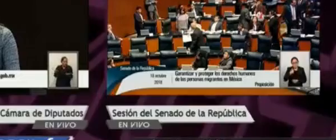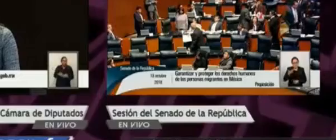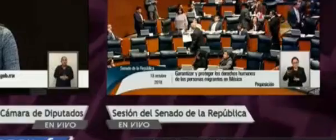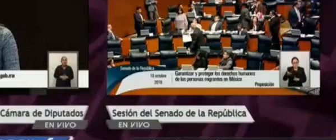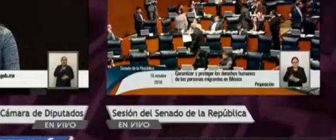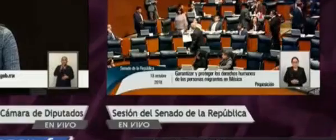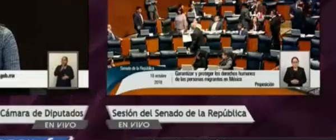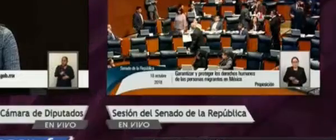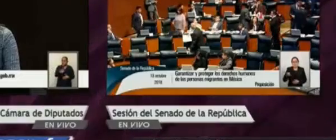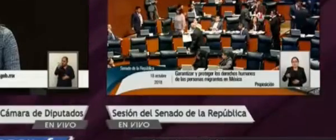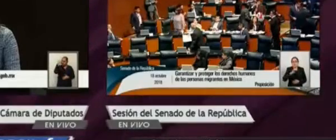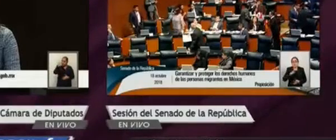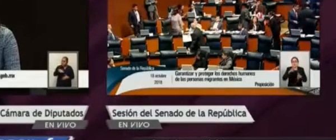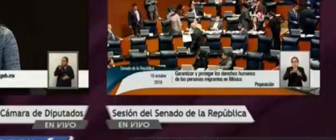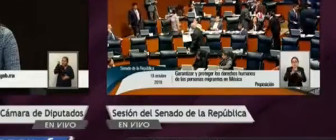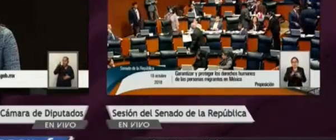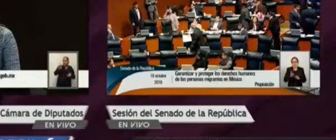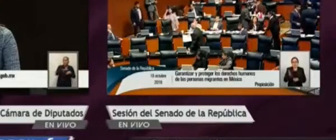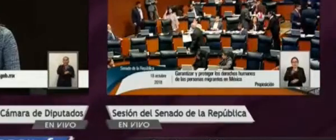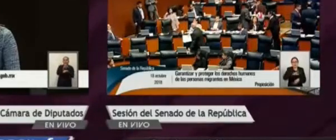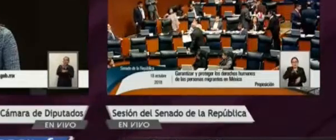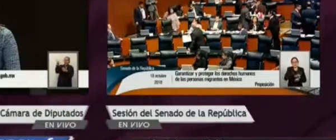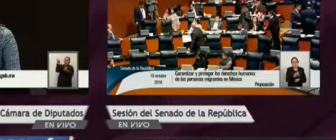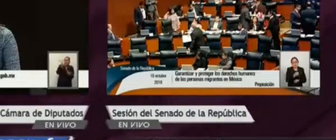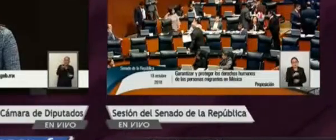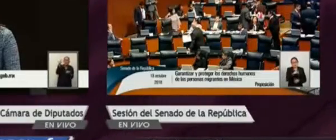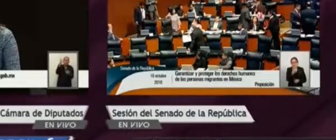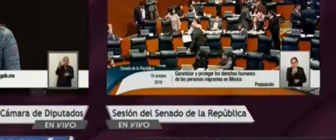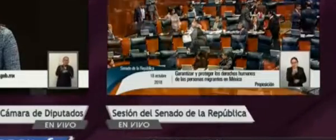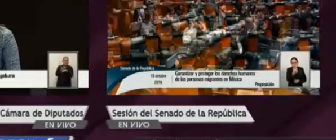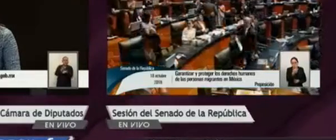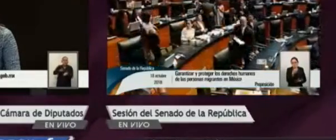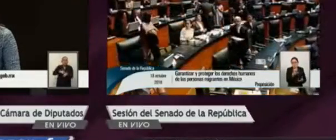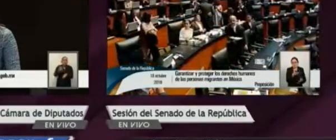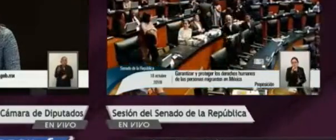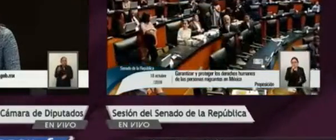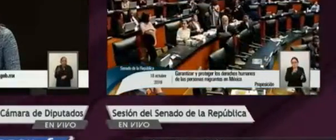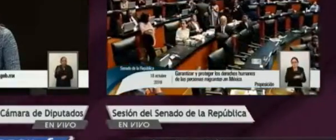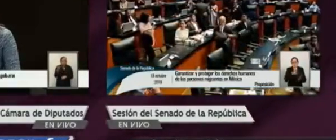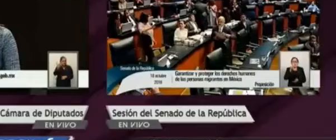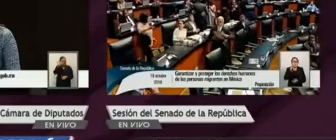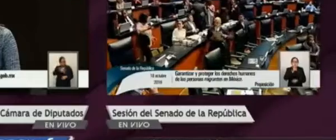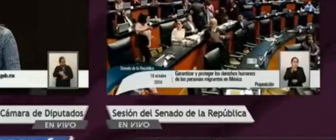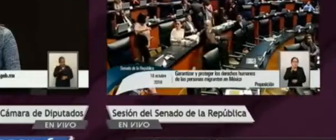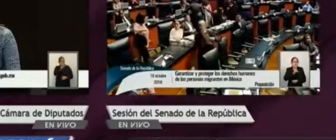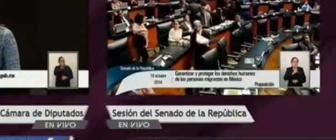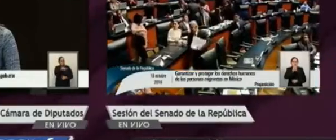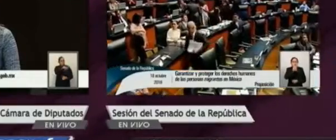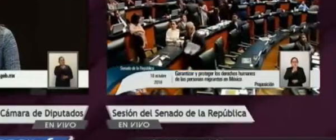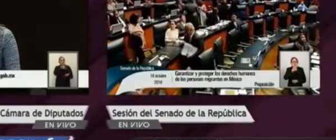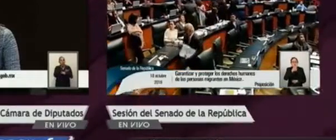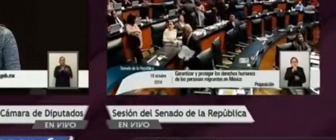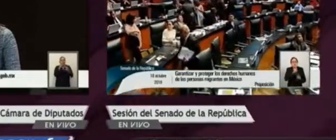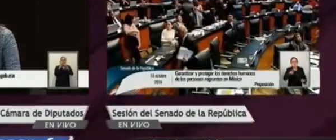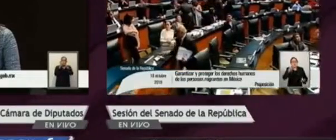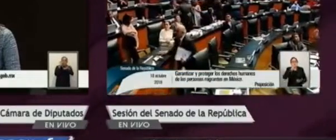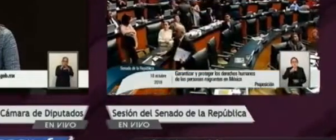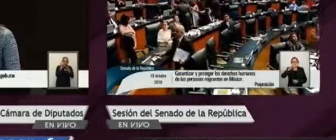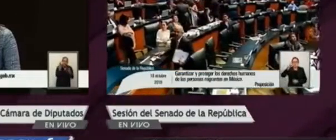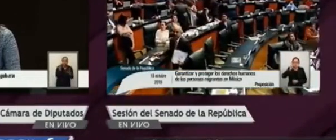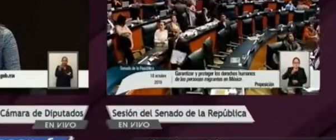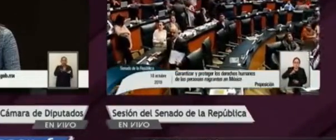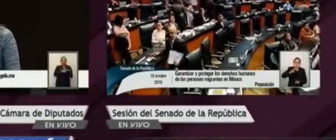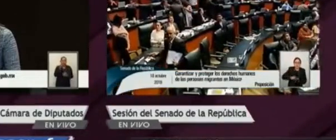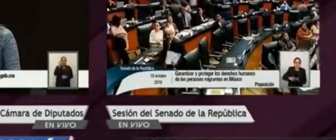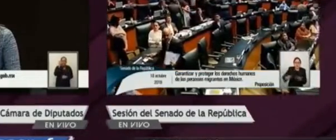de que se tengan estos automóviles es la deficiencia del transporte público. También hablamos del evidente problema de